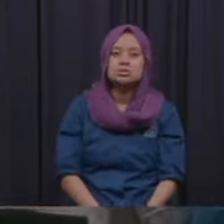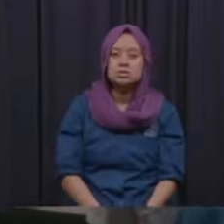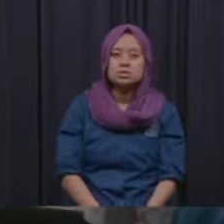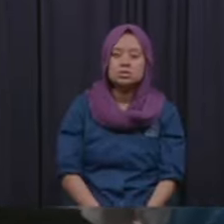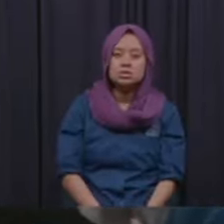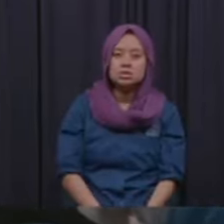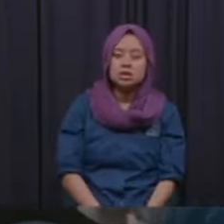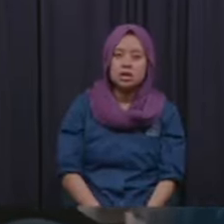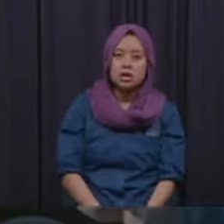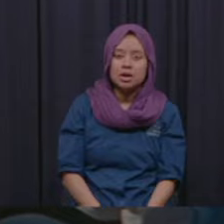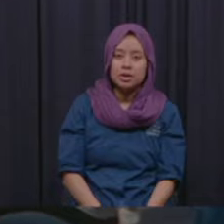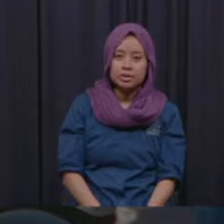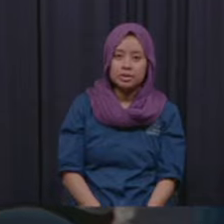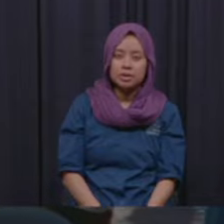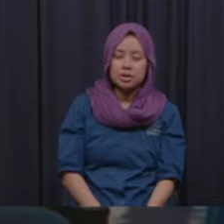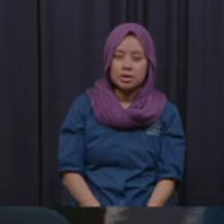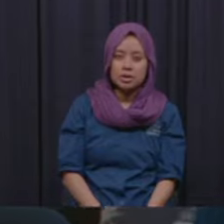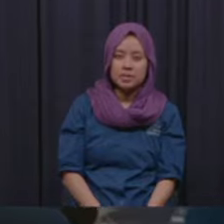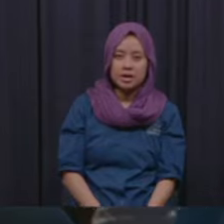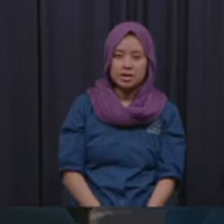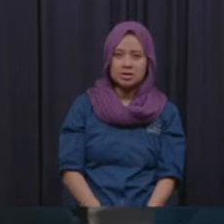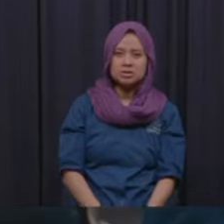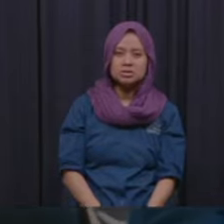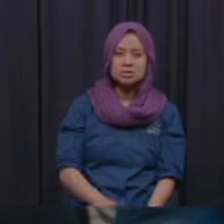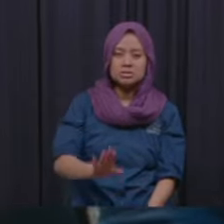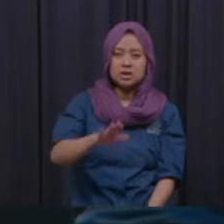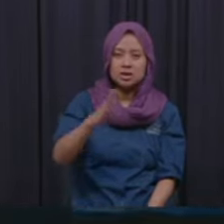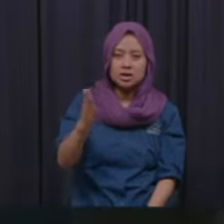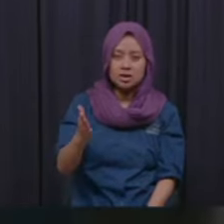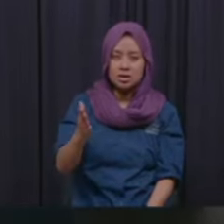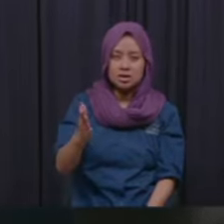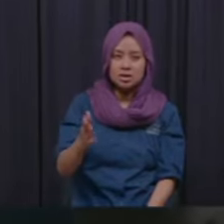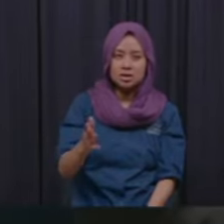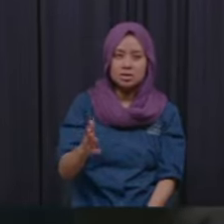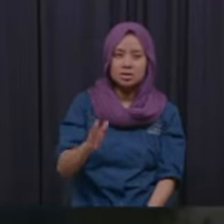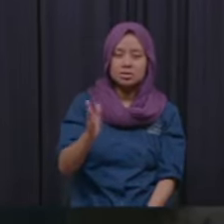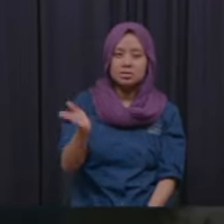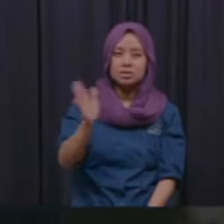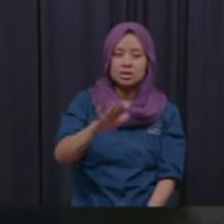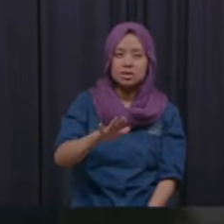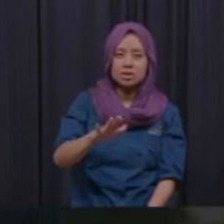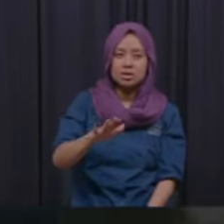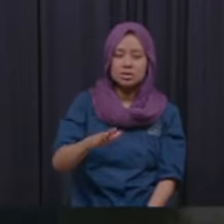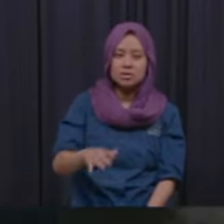mañana empezamos a las 9 de la mañana para la 1.